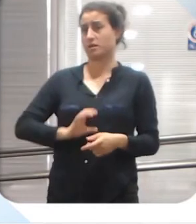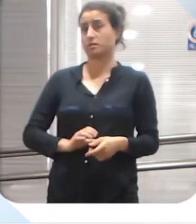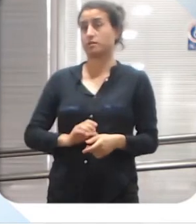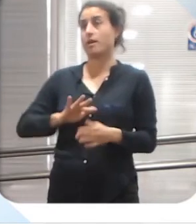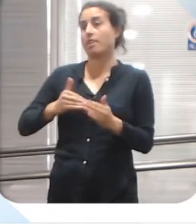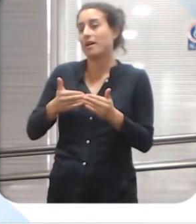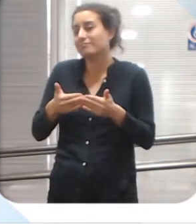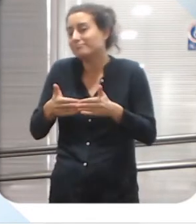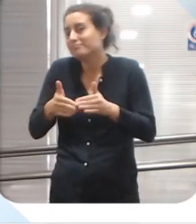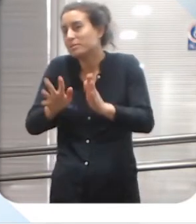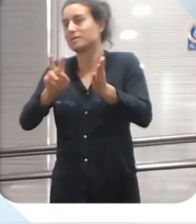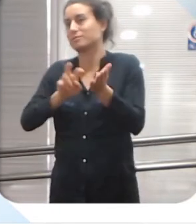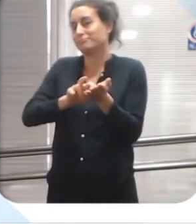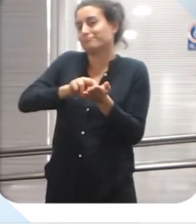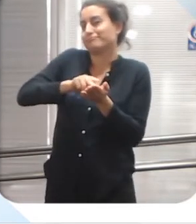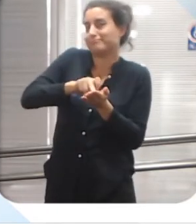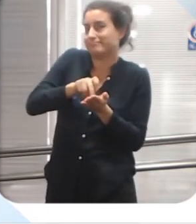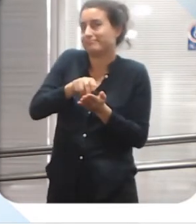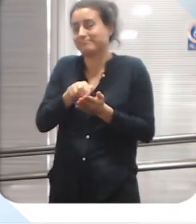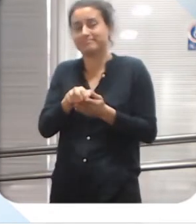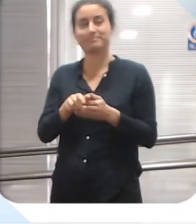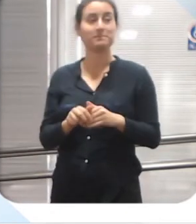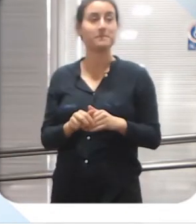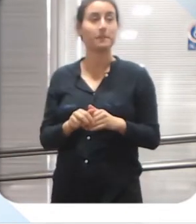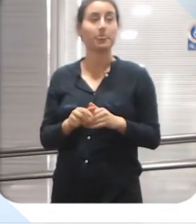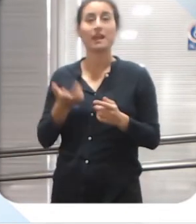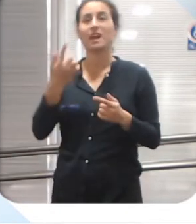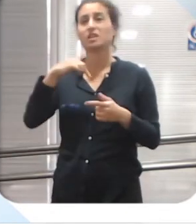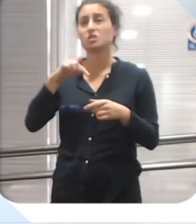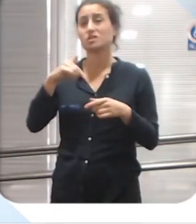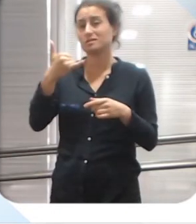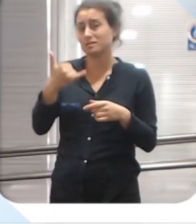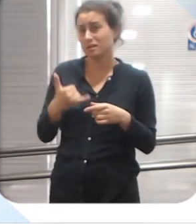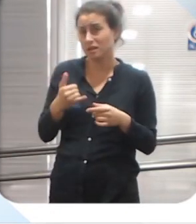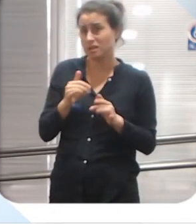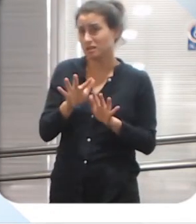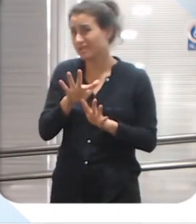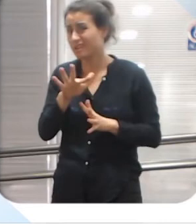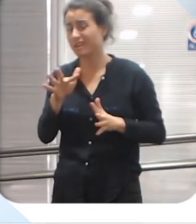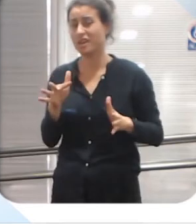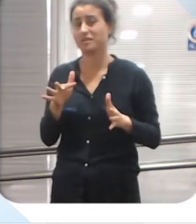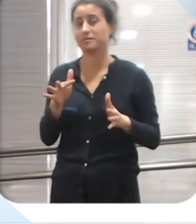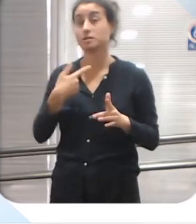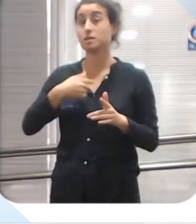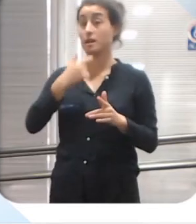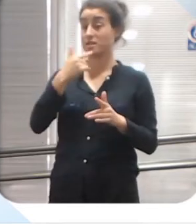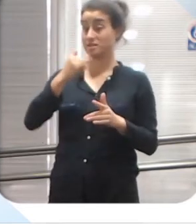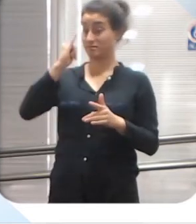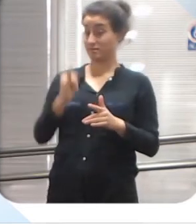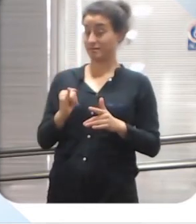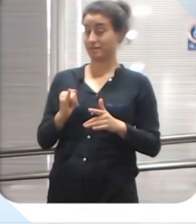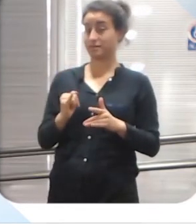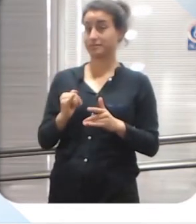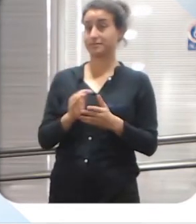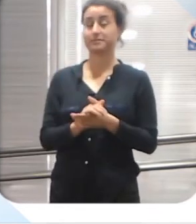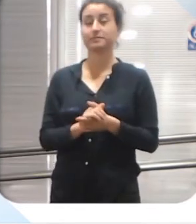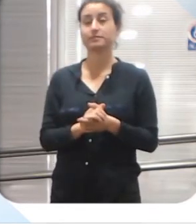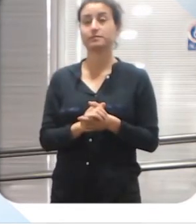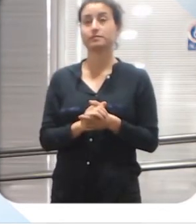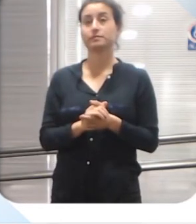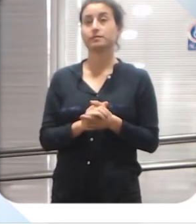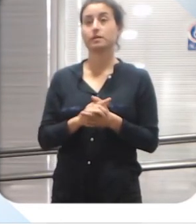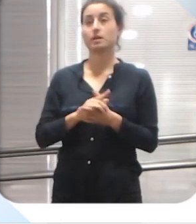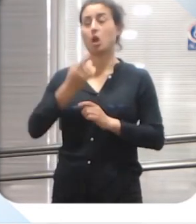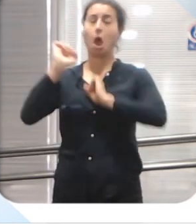Está empezando a formar, en fin. Entonces, lo que tiene es que si le decís que sí en la